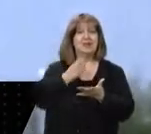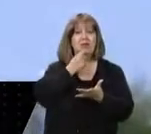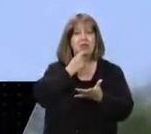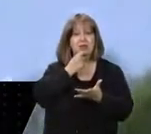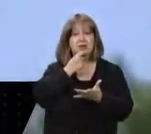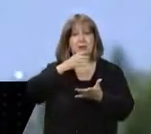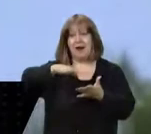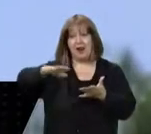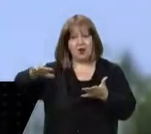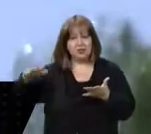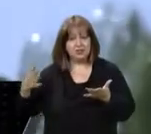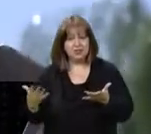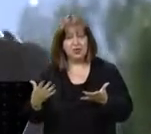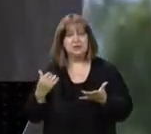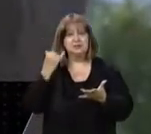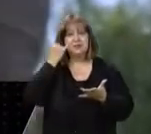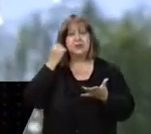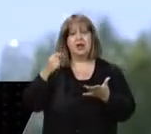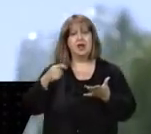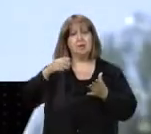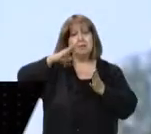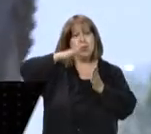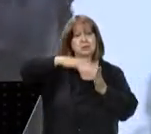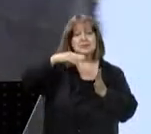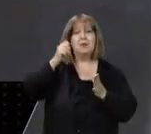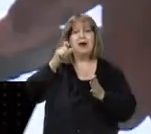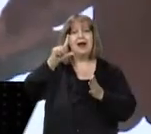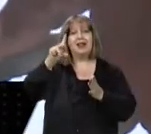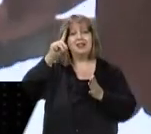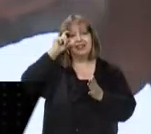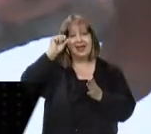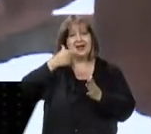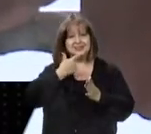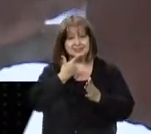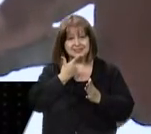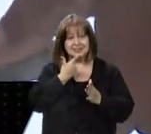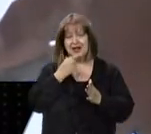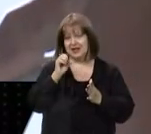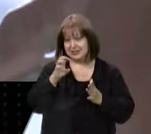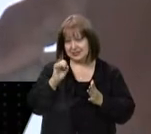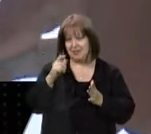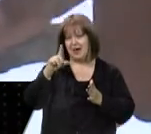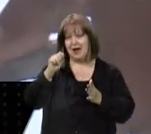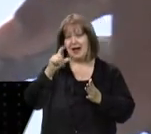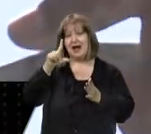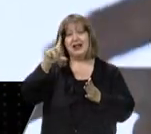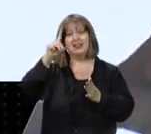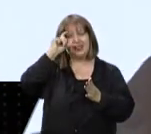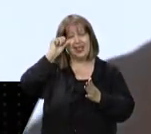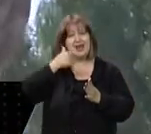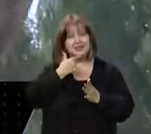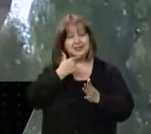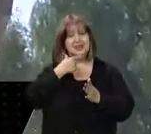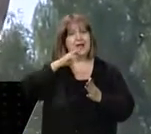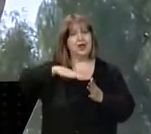había. Que no había, que y no es había. El que estamos viendo en pantalla. Claro. Que va tomando forma, va tomando color y va tomando calor también. Exacto, y esto está